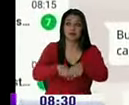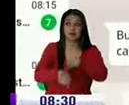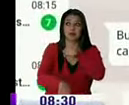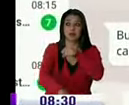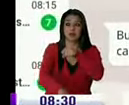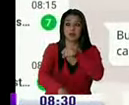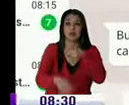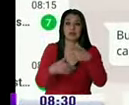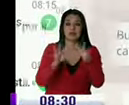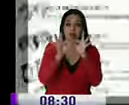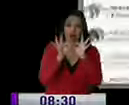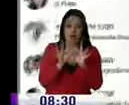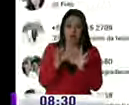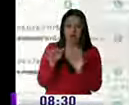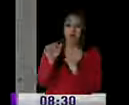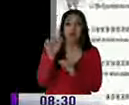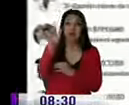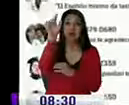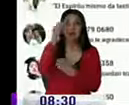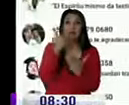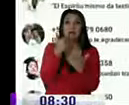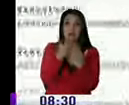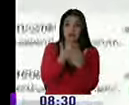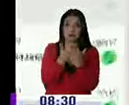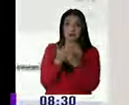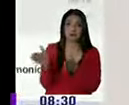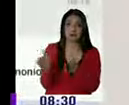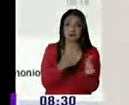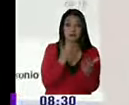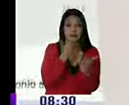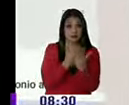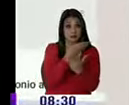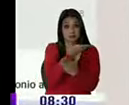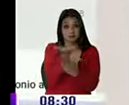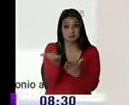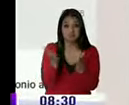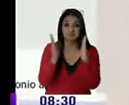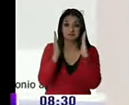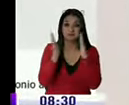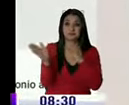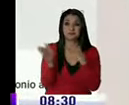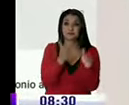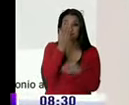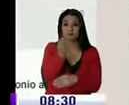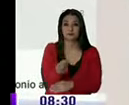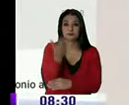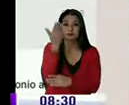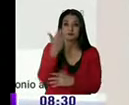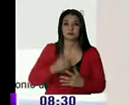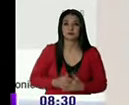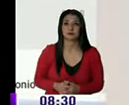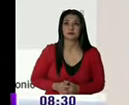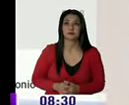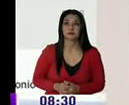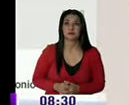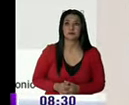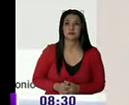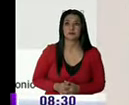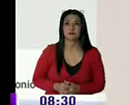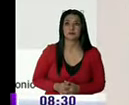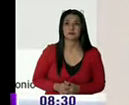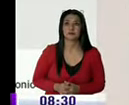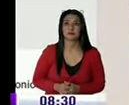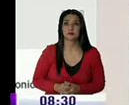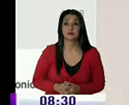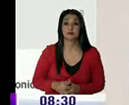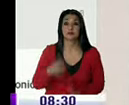empezaron a restaurar el graderío, dicen, gracias chicos, a ustedes por permitirnos. Buenos días, por favor, la Fiscalía de Mariana, la Fiscalía de las